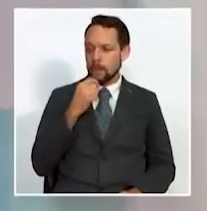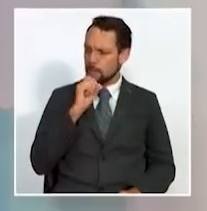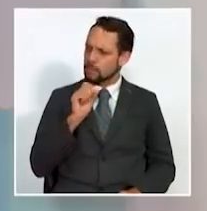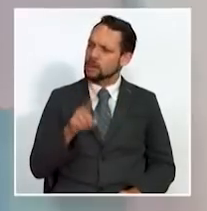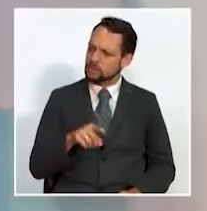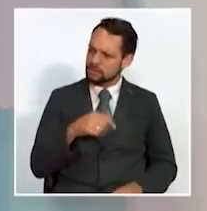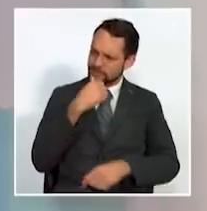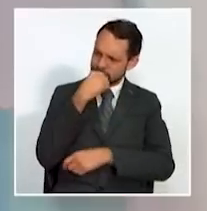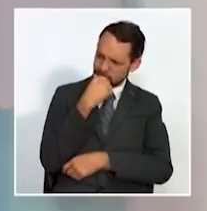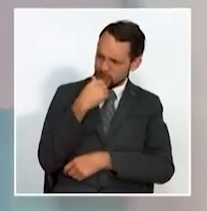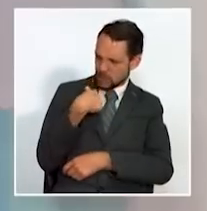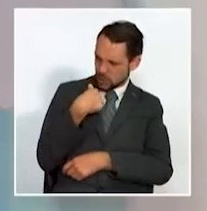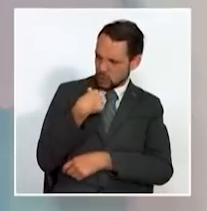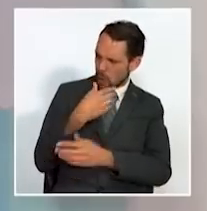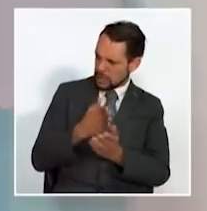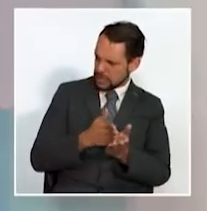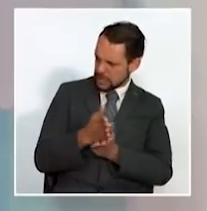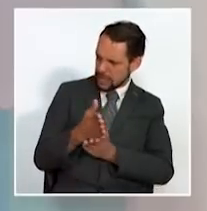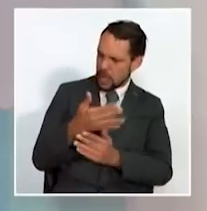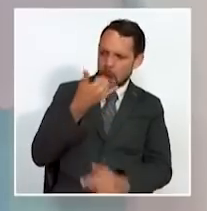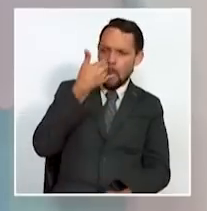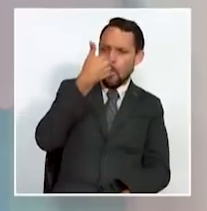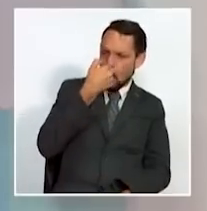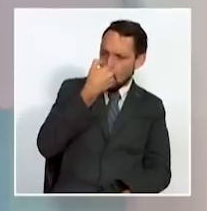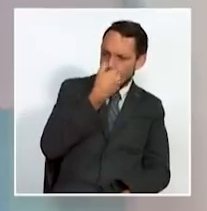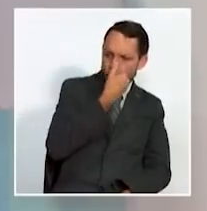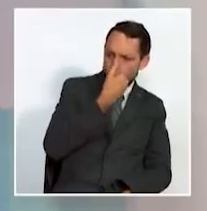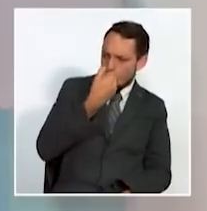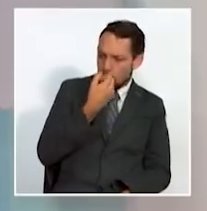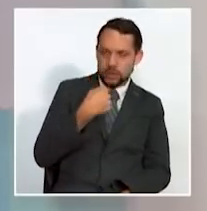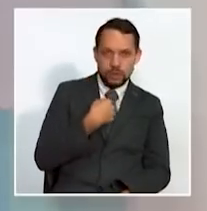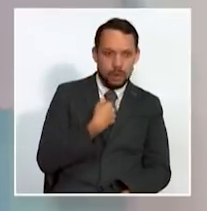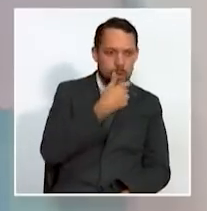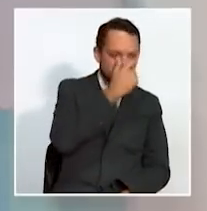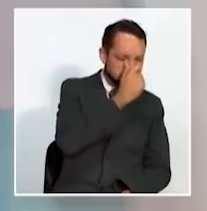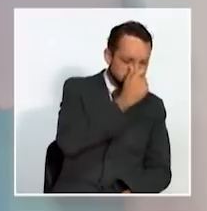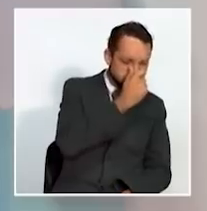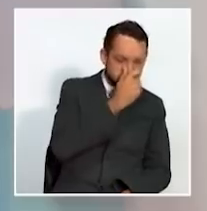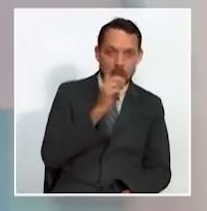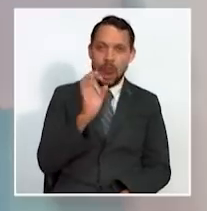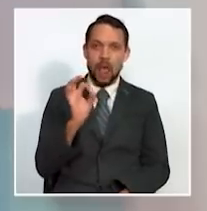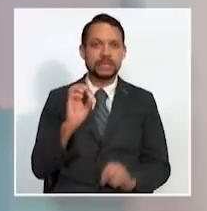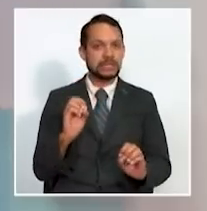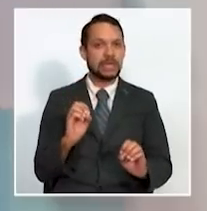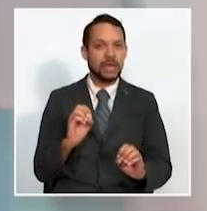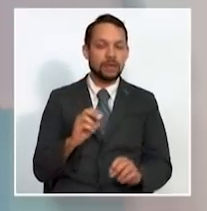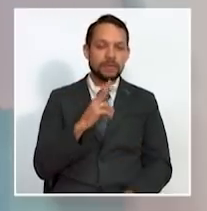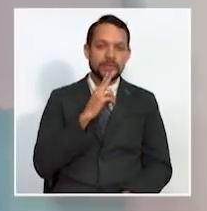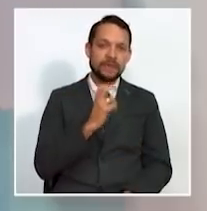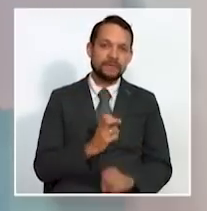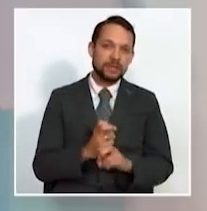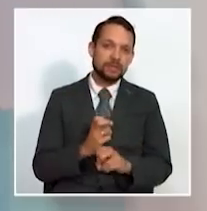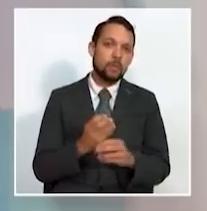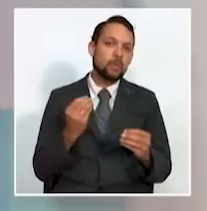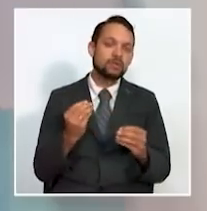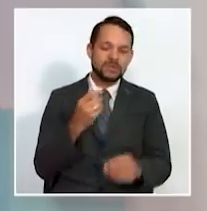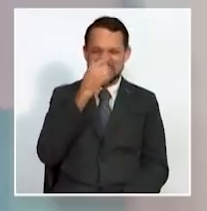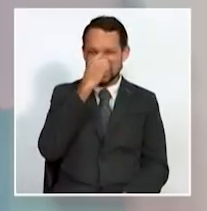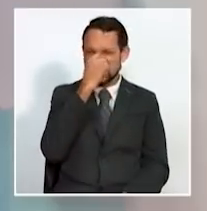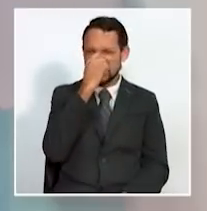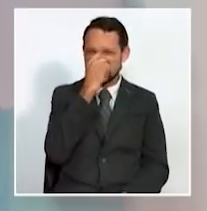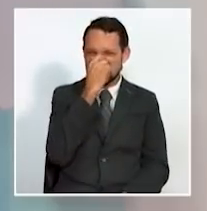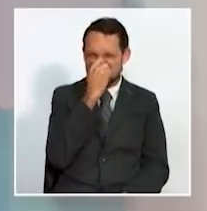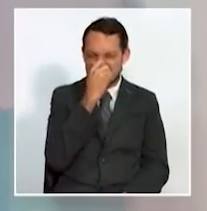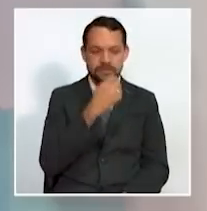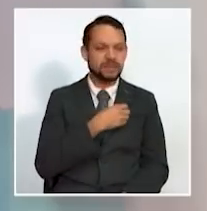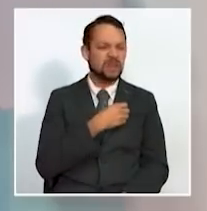que lo debo usar de por vida? Yo no tengo tos ni dificultad para respirar, pero sí me congestiono y me da